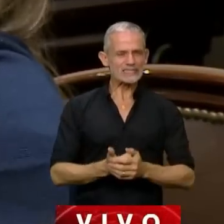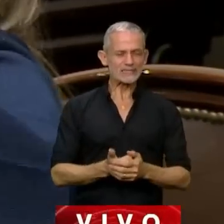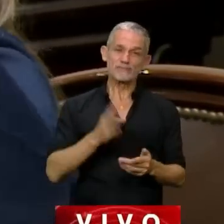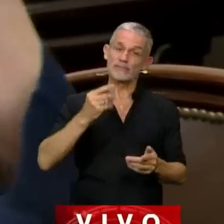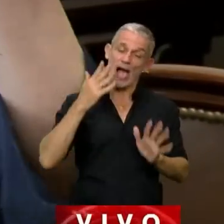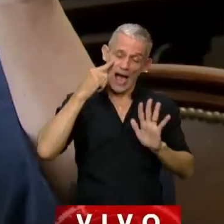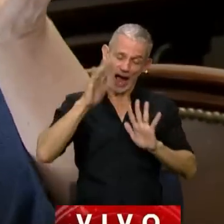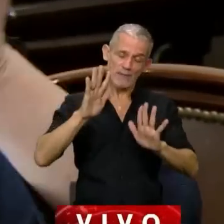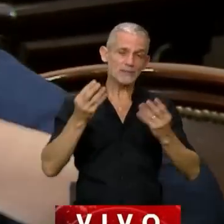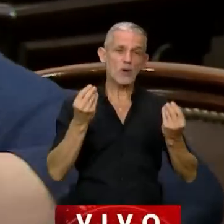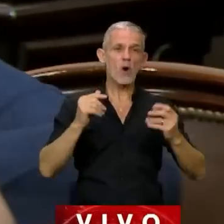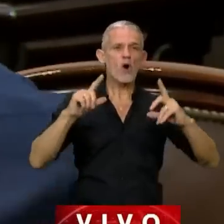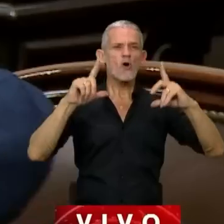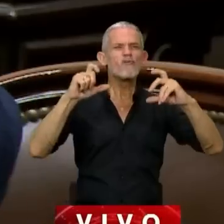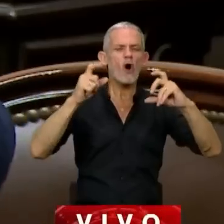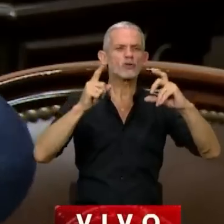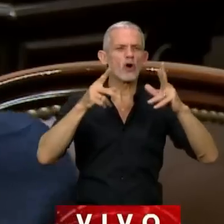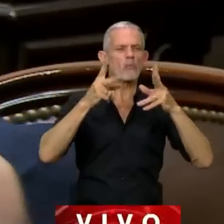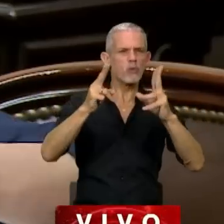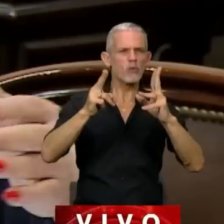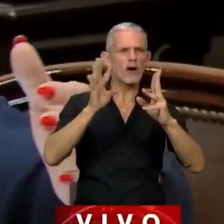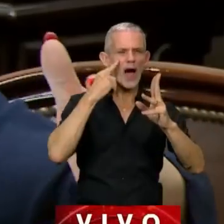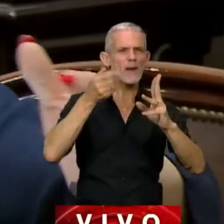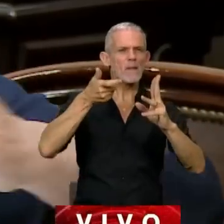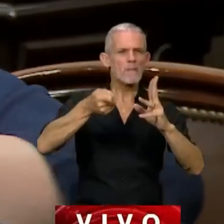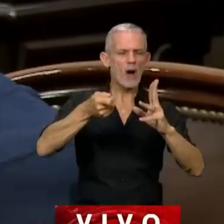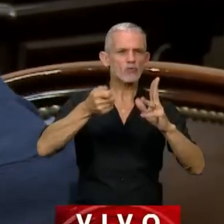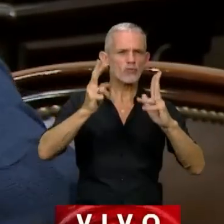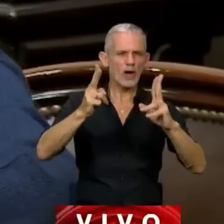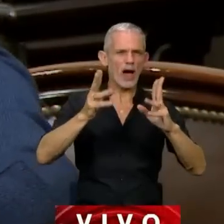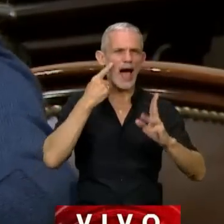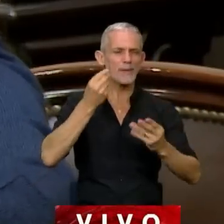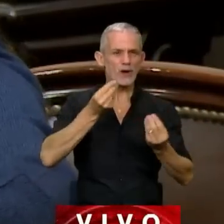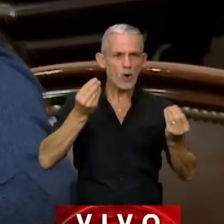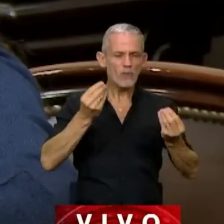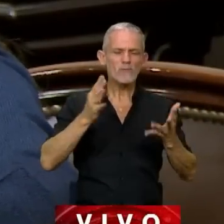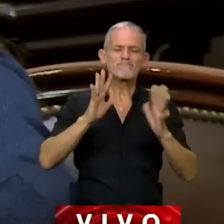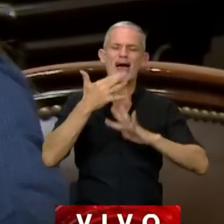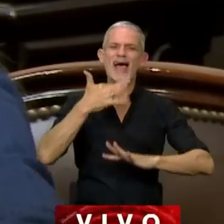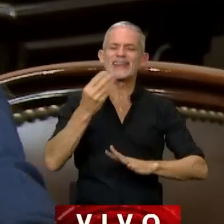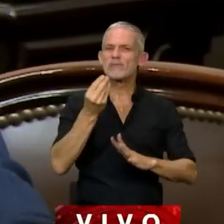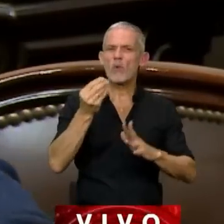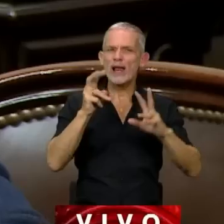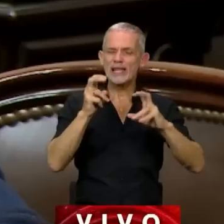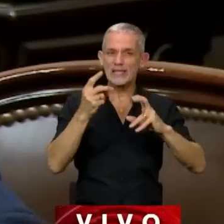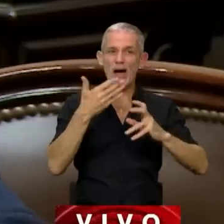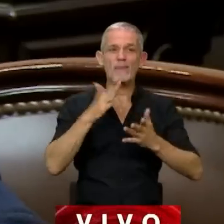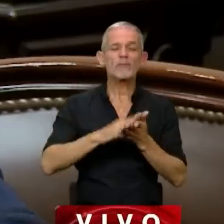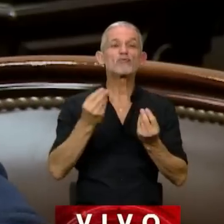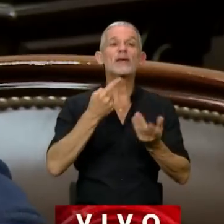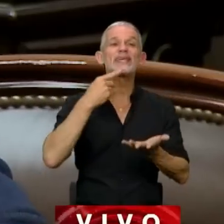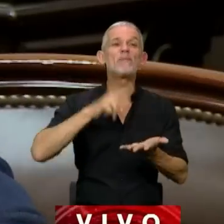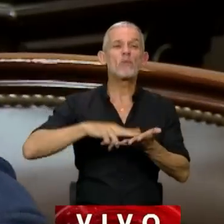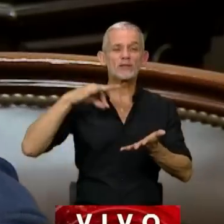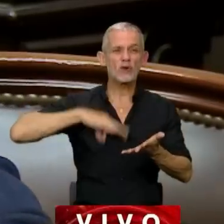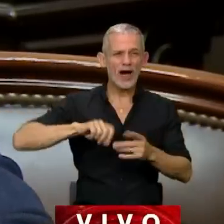vamos a tratar de poner la foto, a ver si de esa manera podemos entender de qué se trata cuando hablamos del